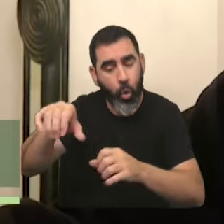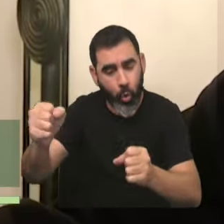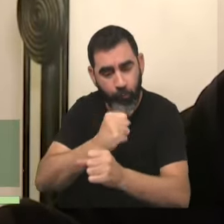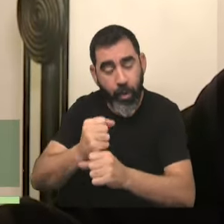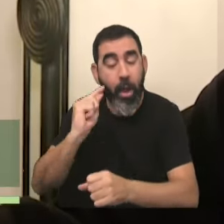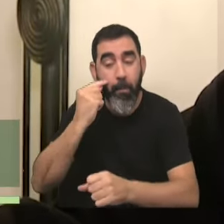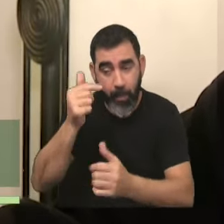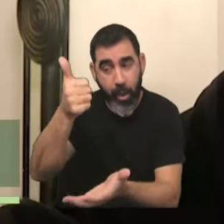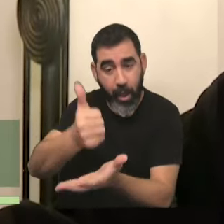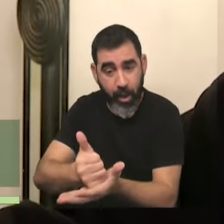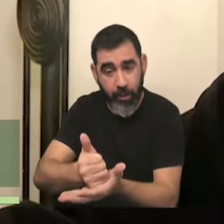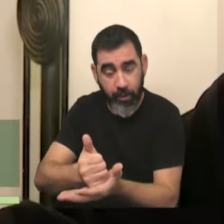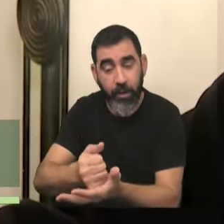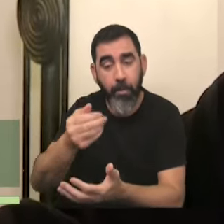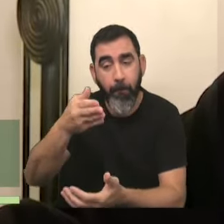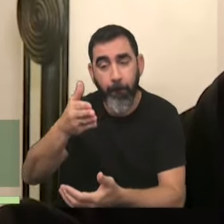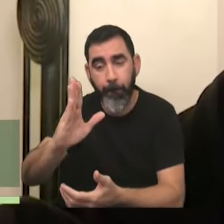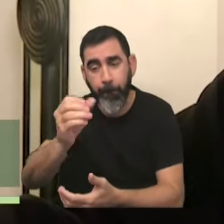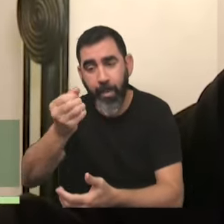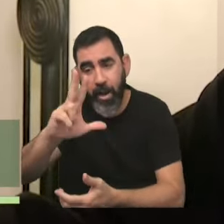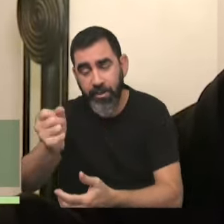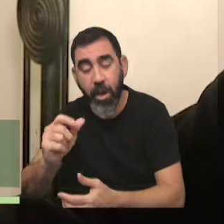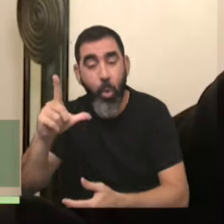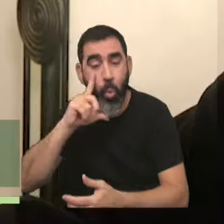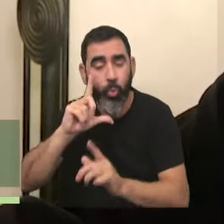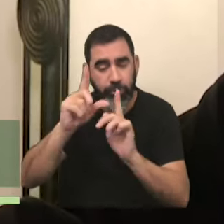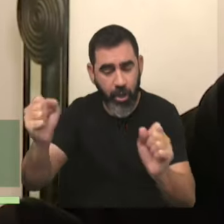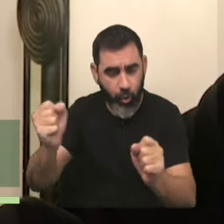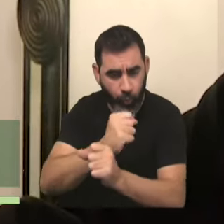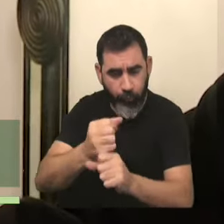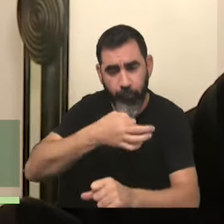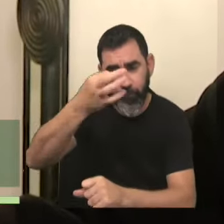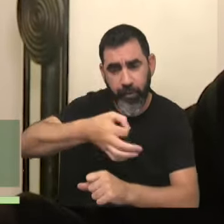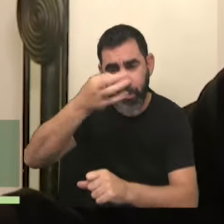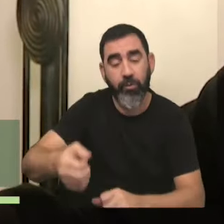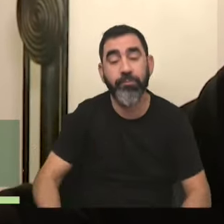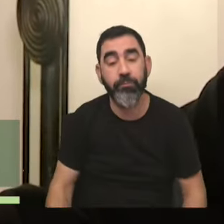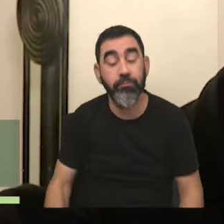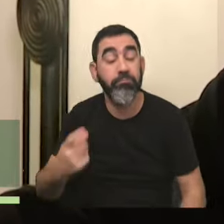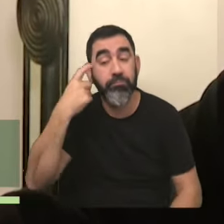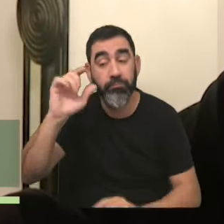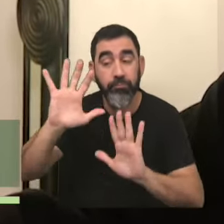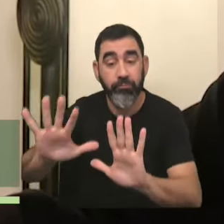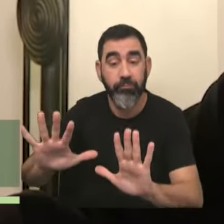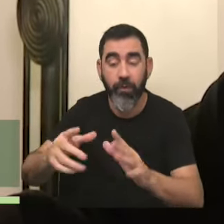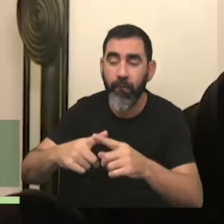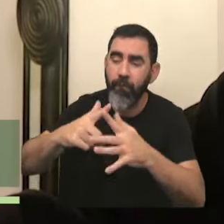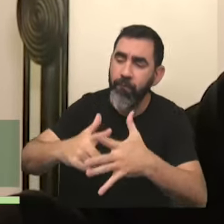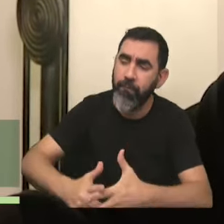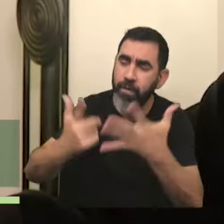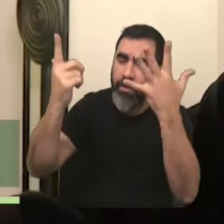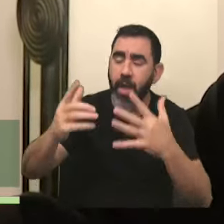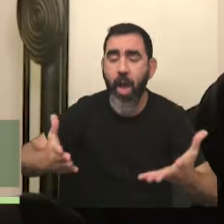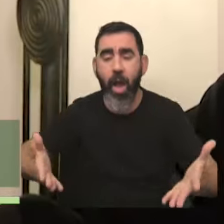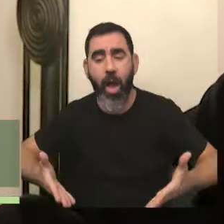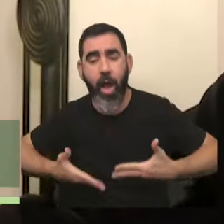Blanca ya está confirmada el pacha Blanca Lucía ya están confirmados que van a hacer uso de la palabra y la idea es esa que sea una gran fiesta y con mucha